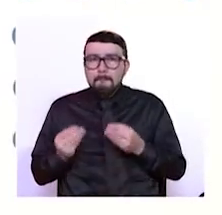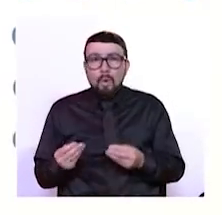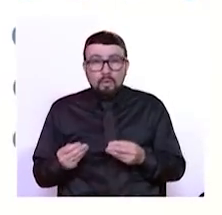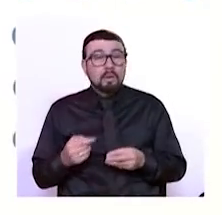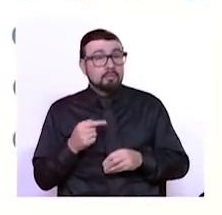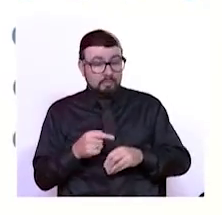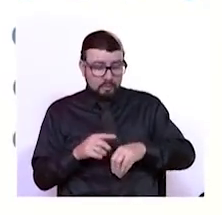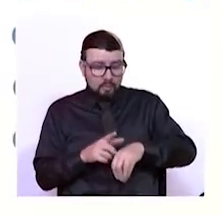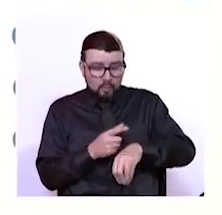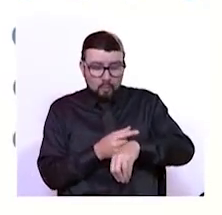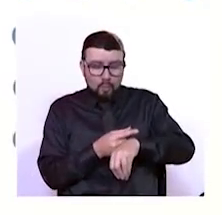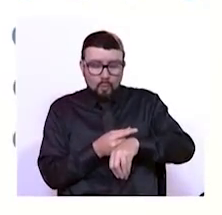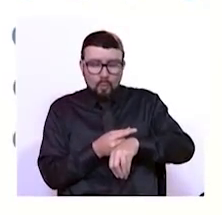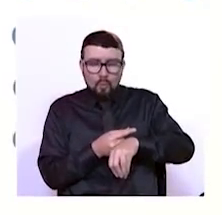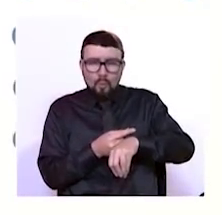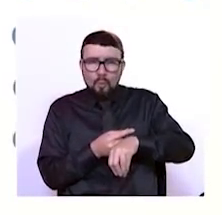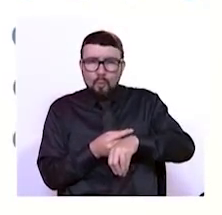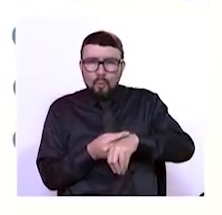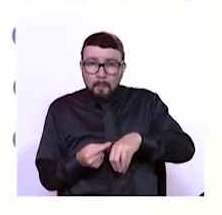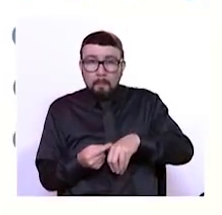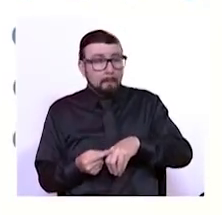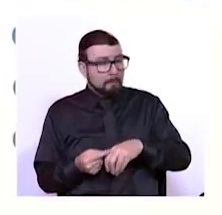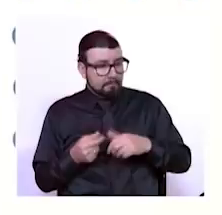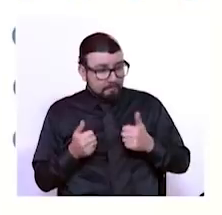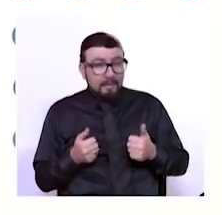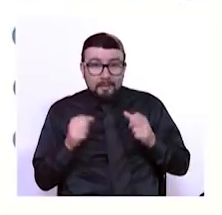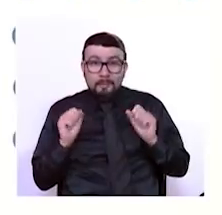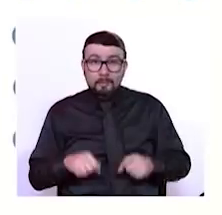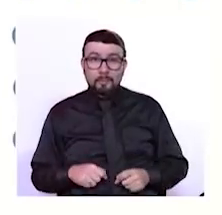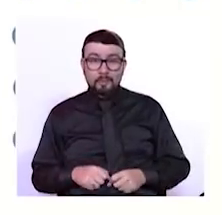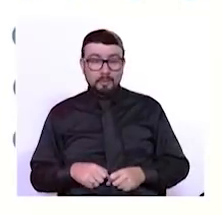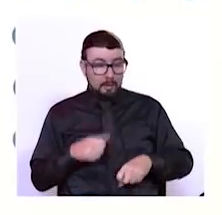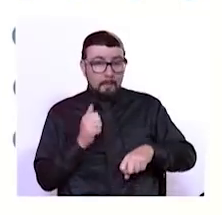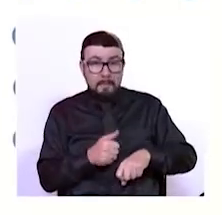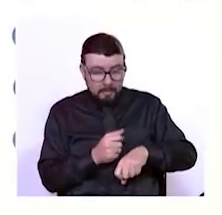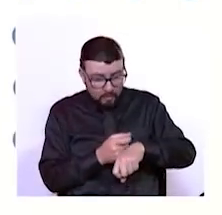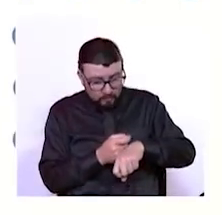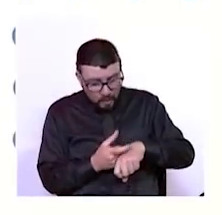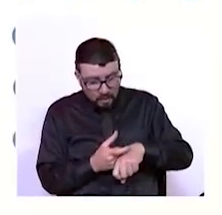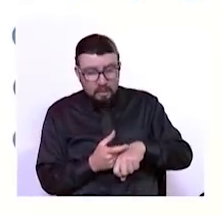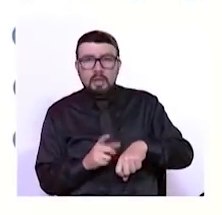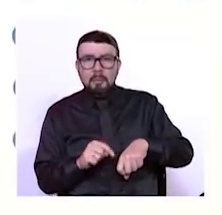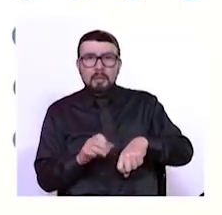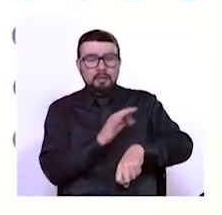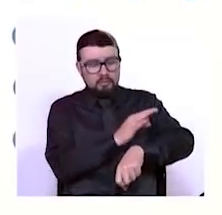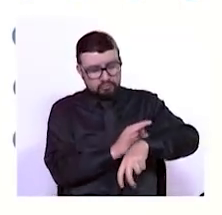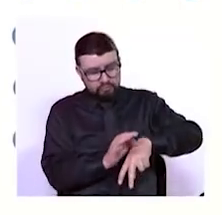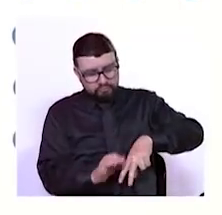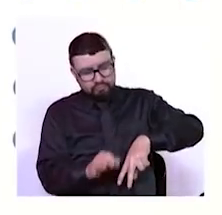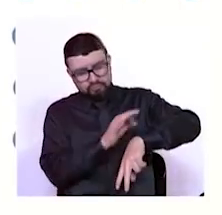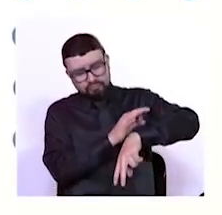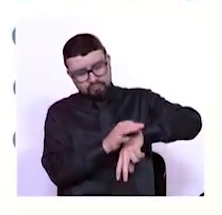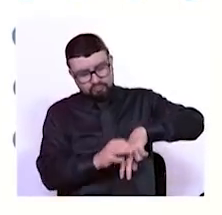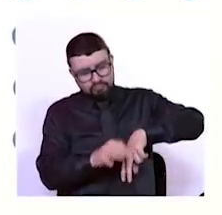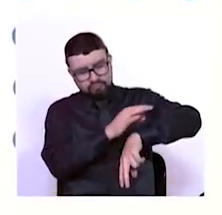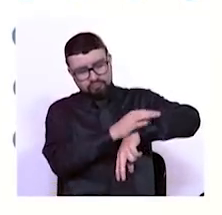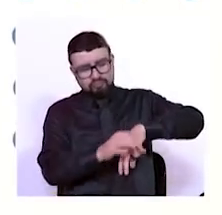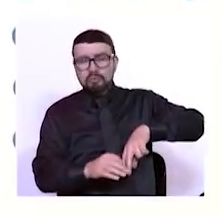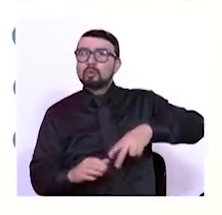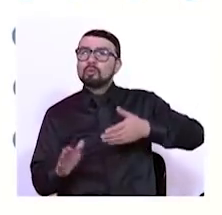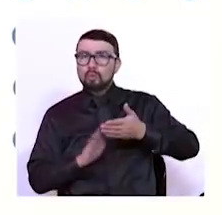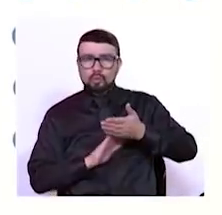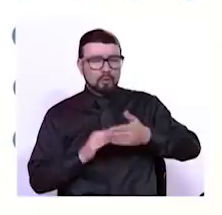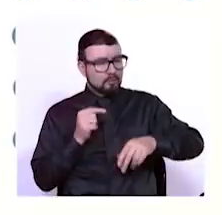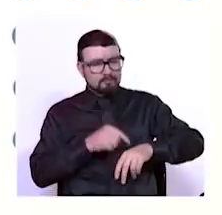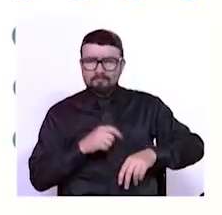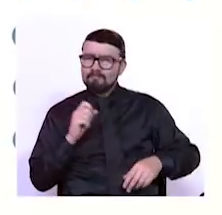herramientas para poder hacer un buen tratamiento tanto de la úlcera como de lo que está causando la úlcera, que es lo